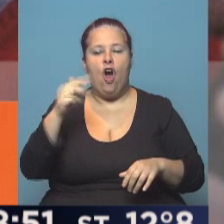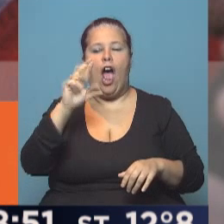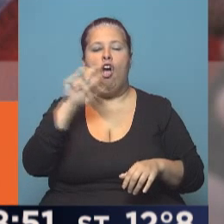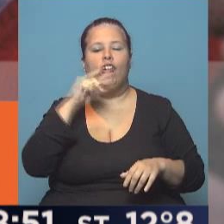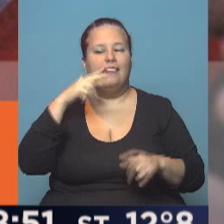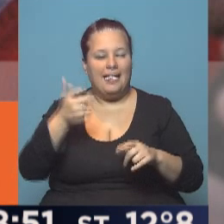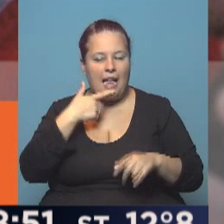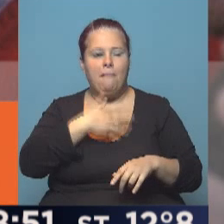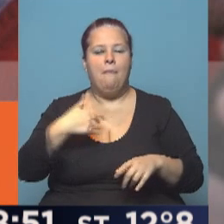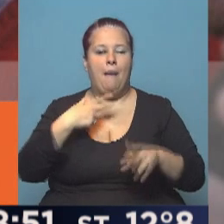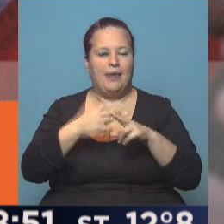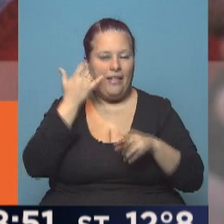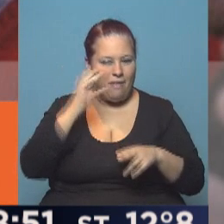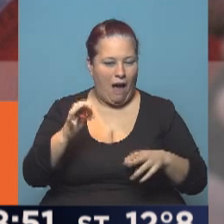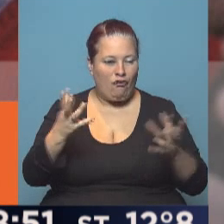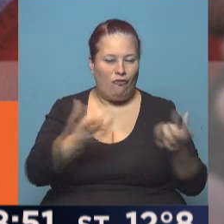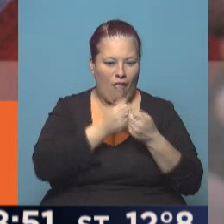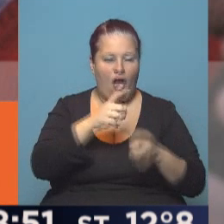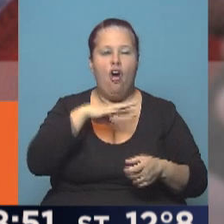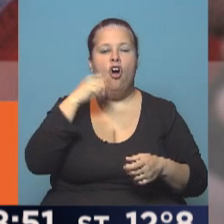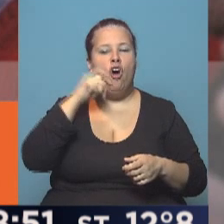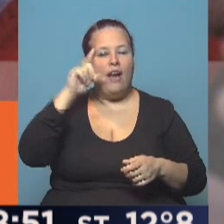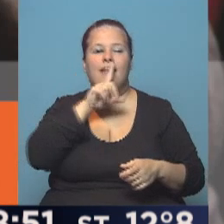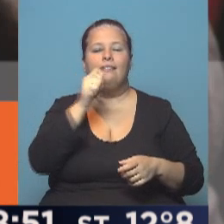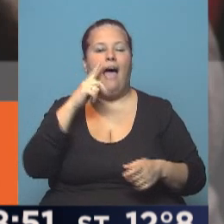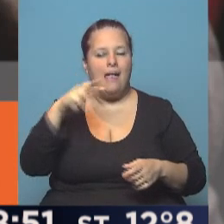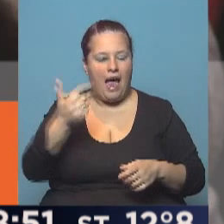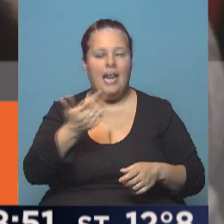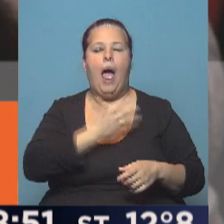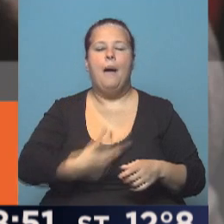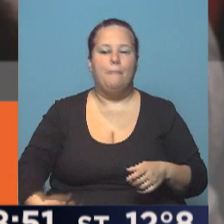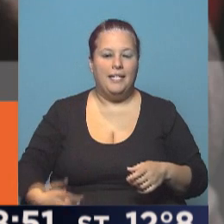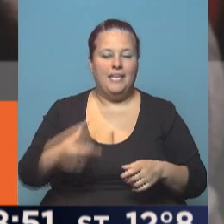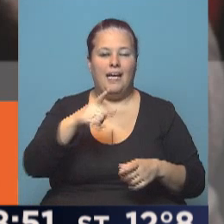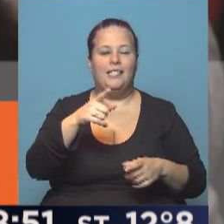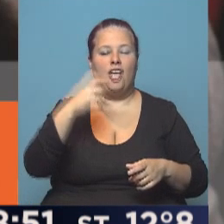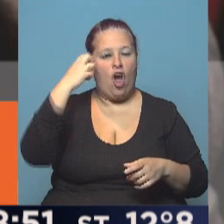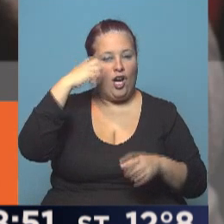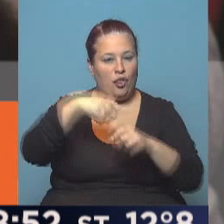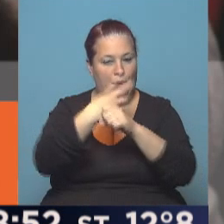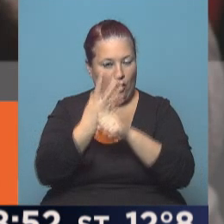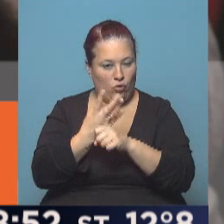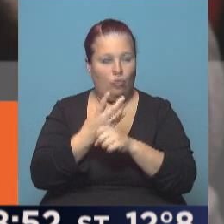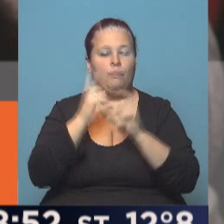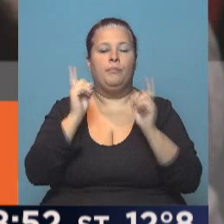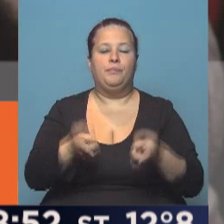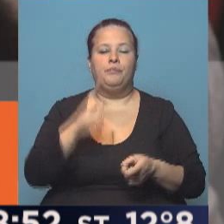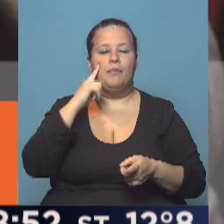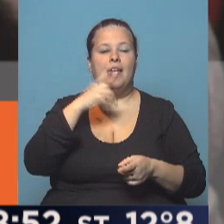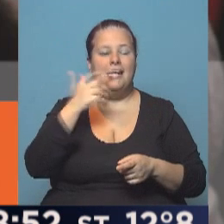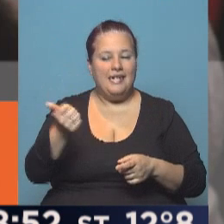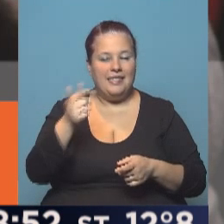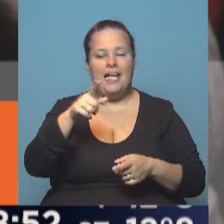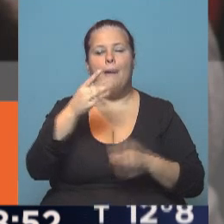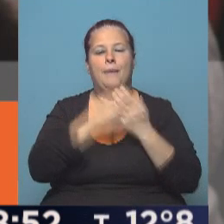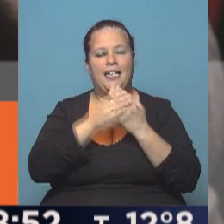madres de plaza de mayo-línea fundadora jorge taiana el presidente del parlasur isa para que que